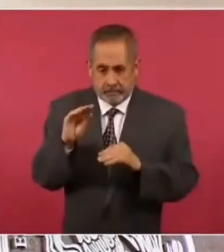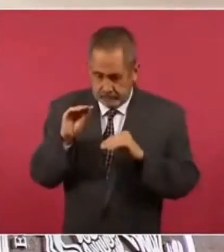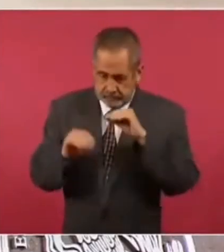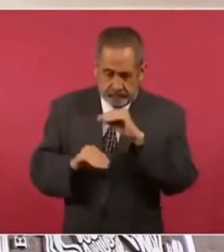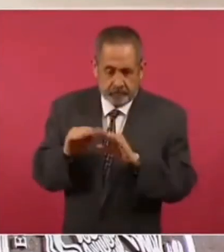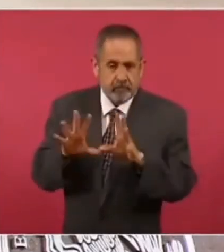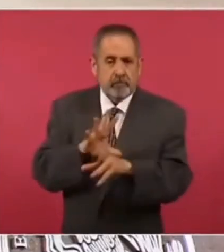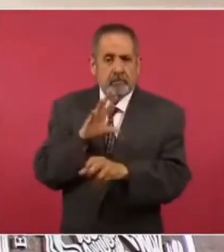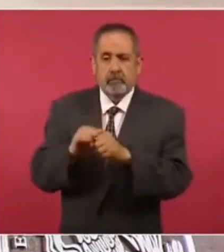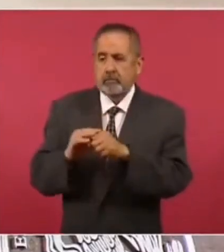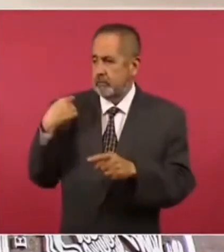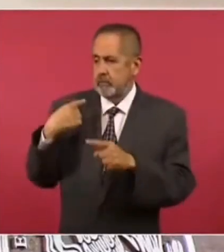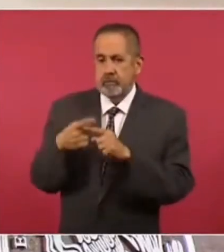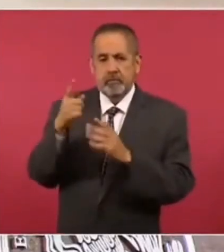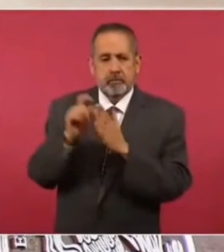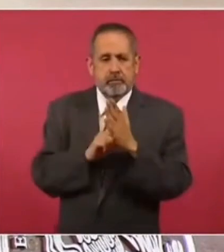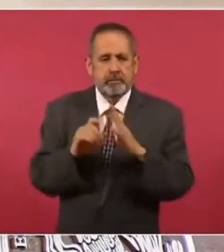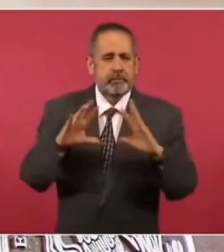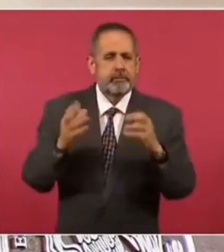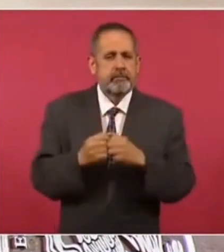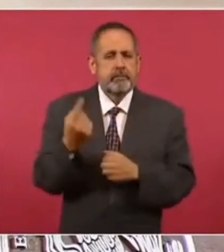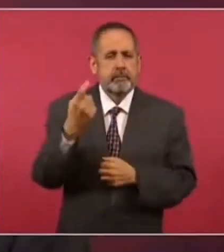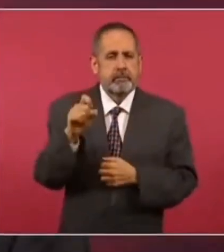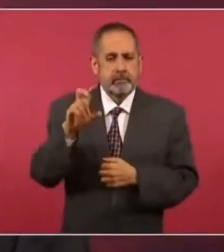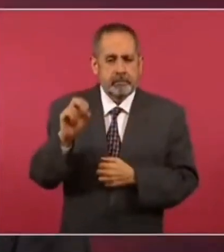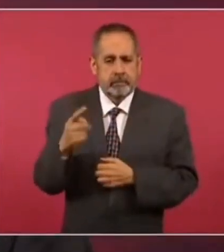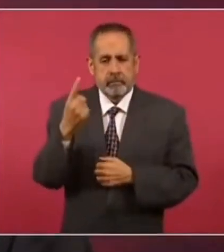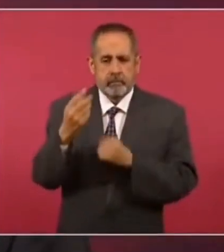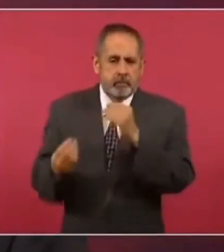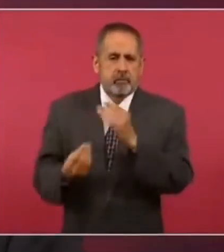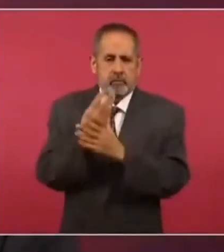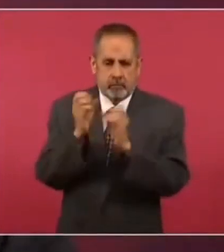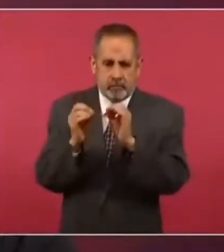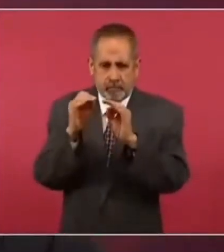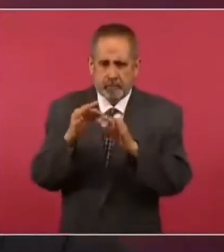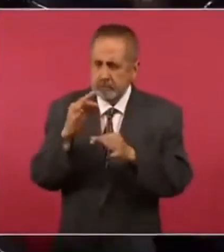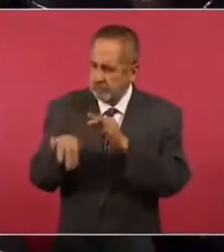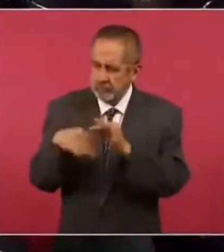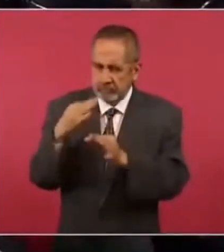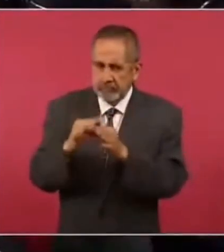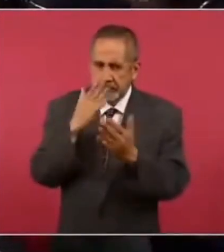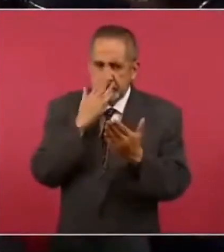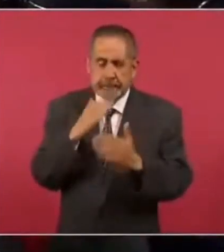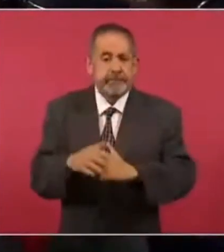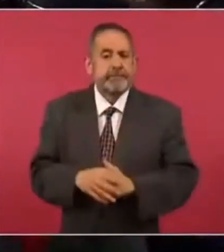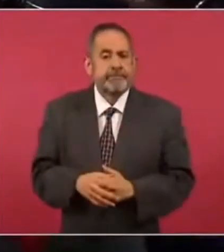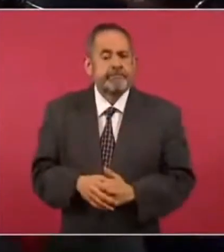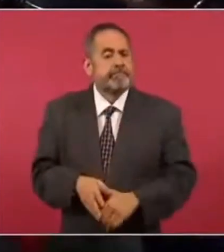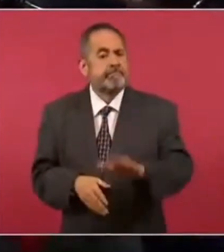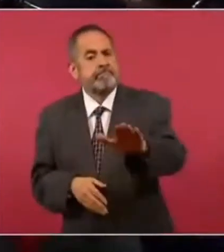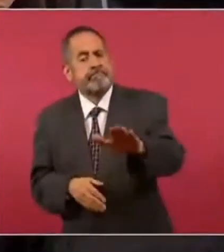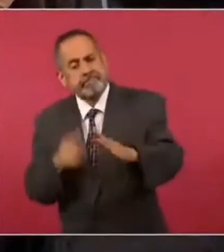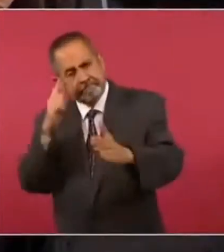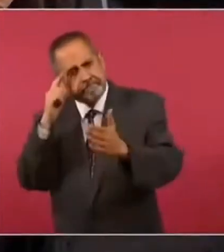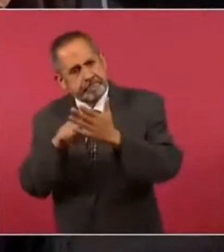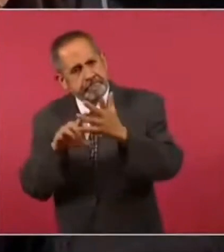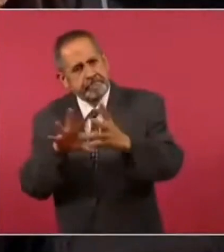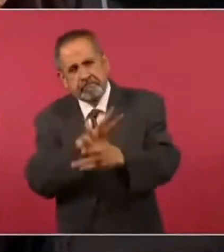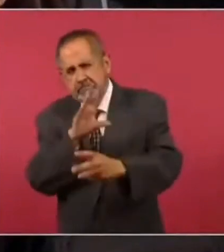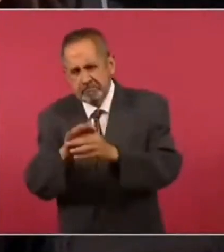completar en este último mes más de 131 nuevas sucursales operando. Eso. ¿Para cuándo creen tener